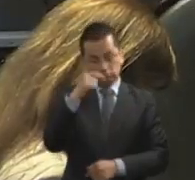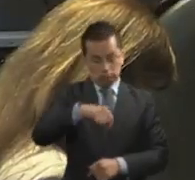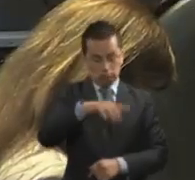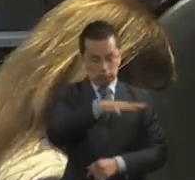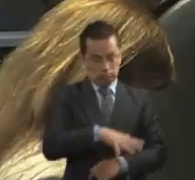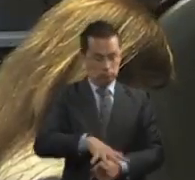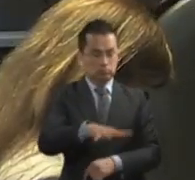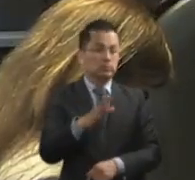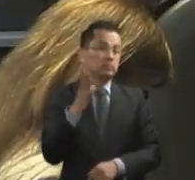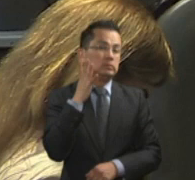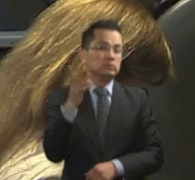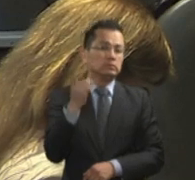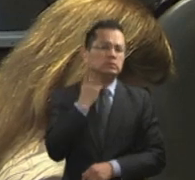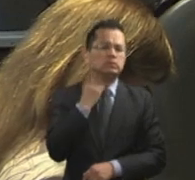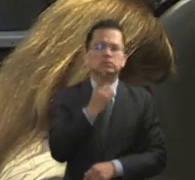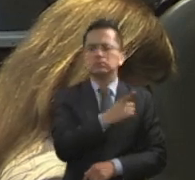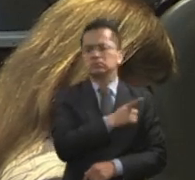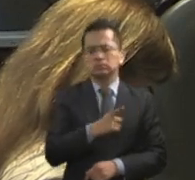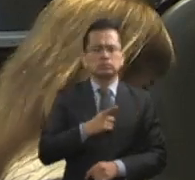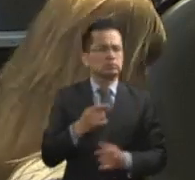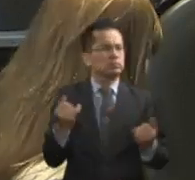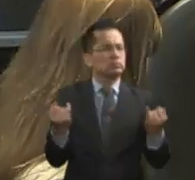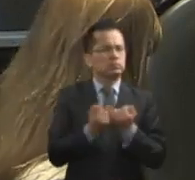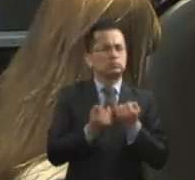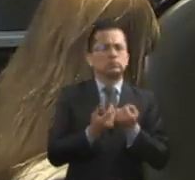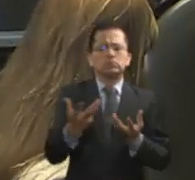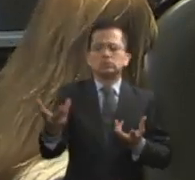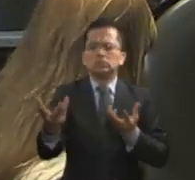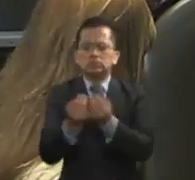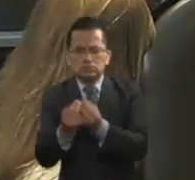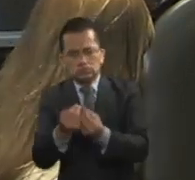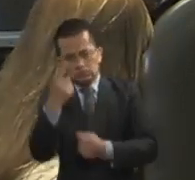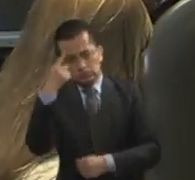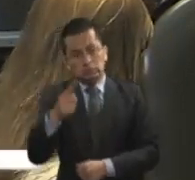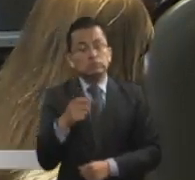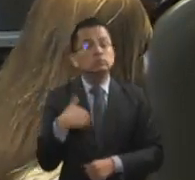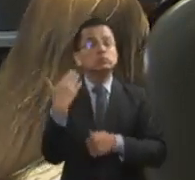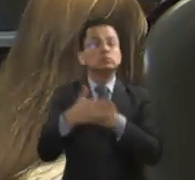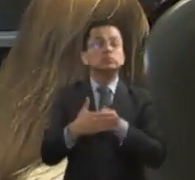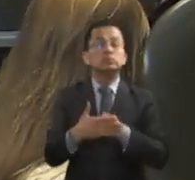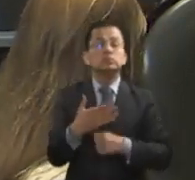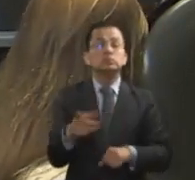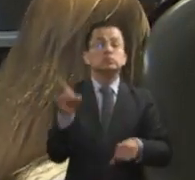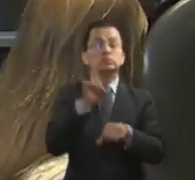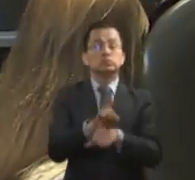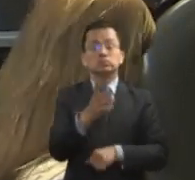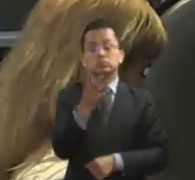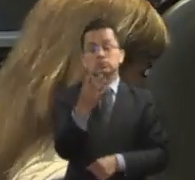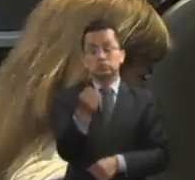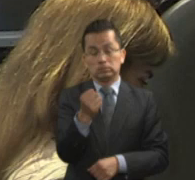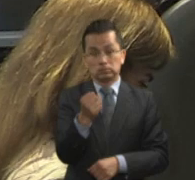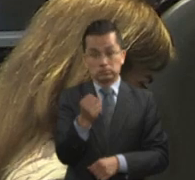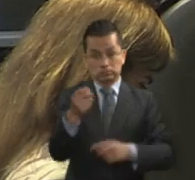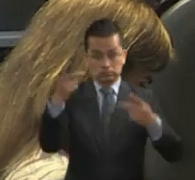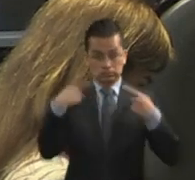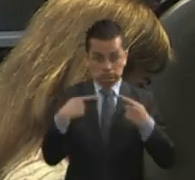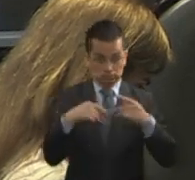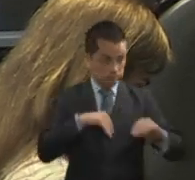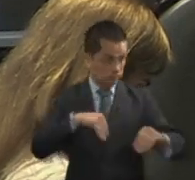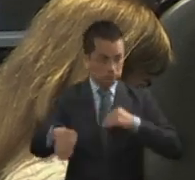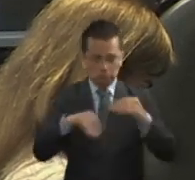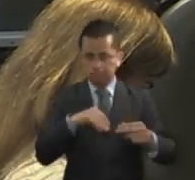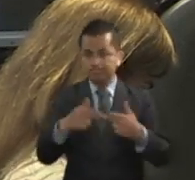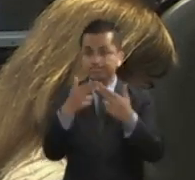Diputados se sume a la iniciativa de que el 9 nada se mueve y que podamos dar todas las